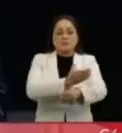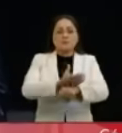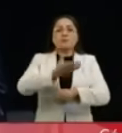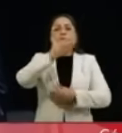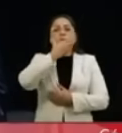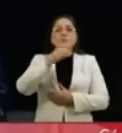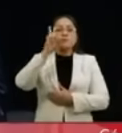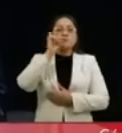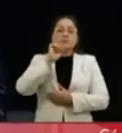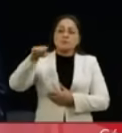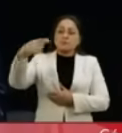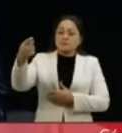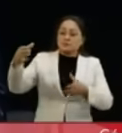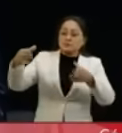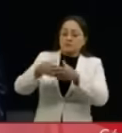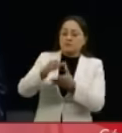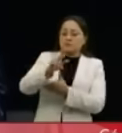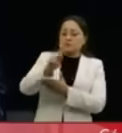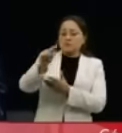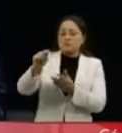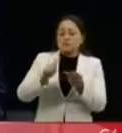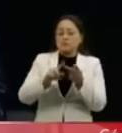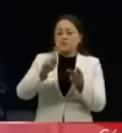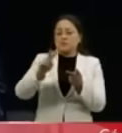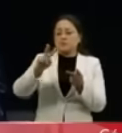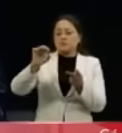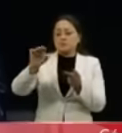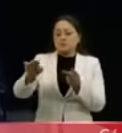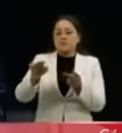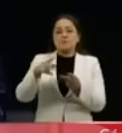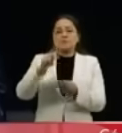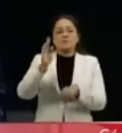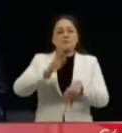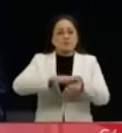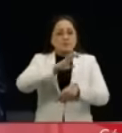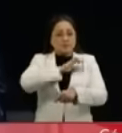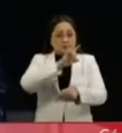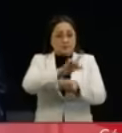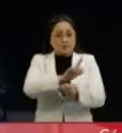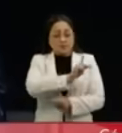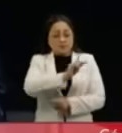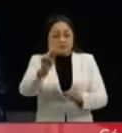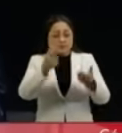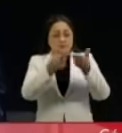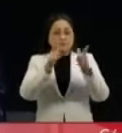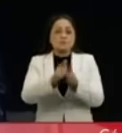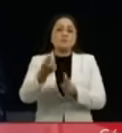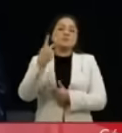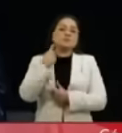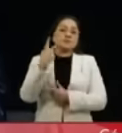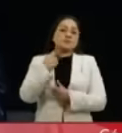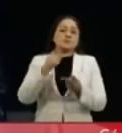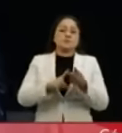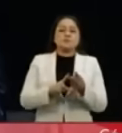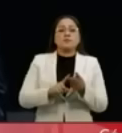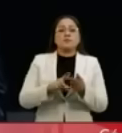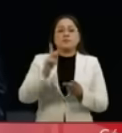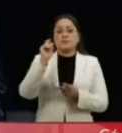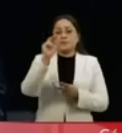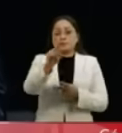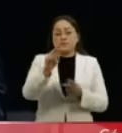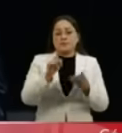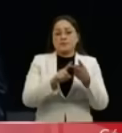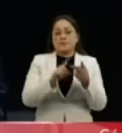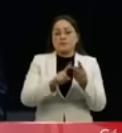de partidos hermanos, el Partido del Trabajo, el Partido Verde, pero quiero agradecer a todas las fracciones parlamentarias, al Partido Acción